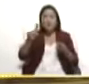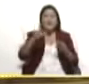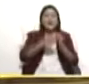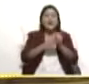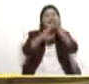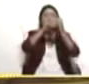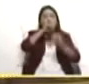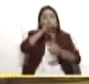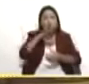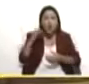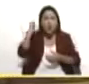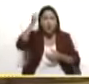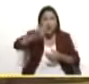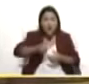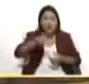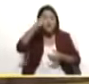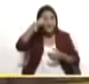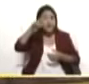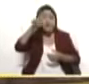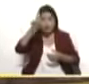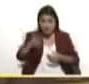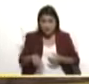como le hicieron a Pancho Villa,